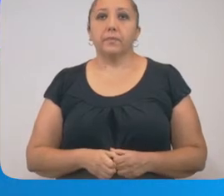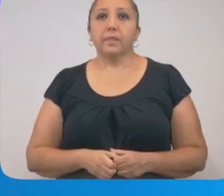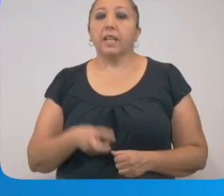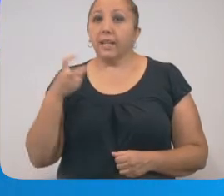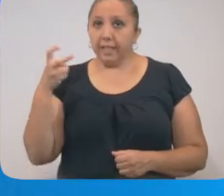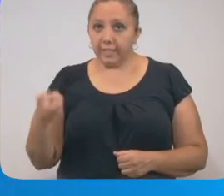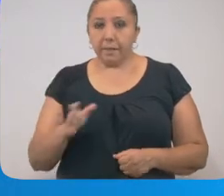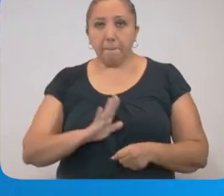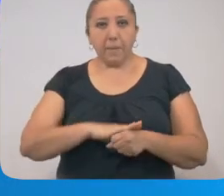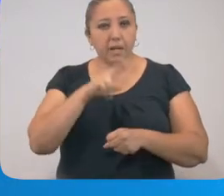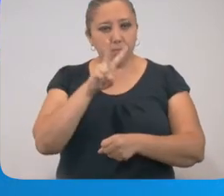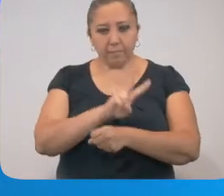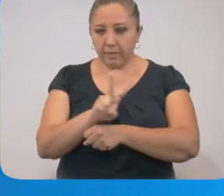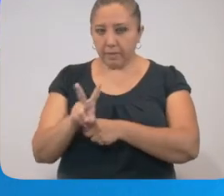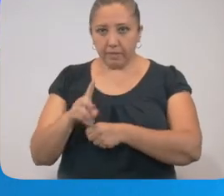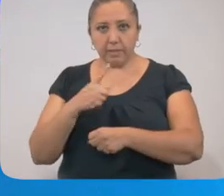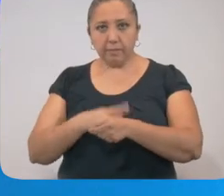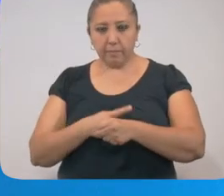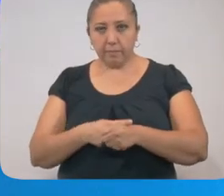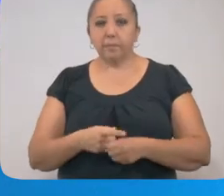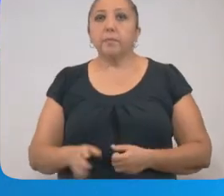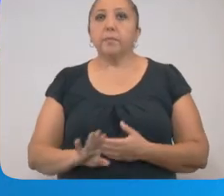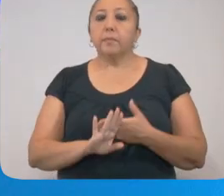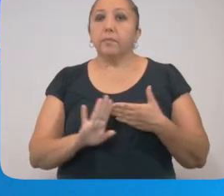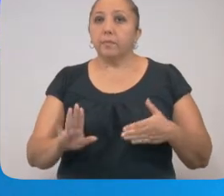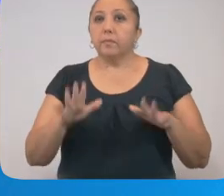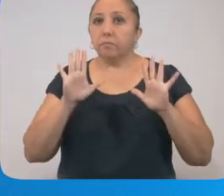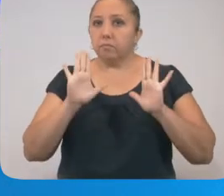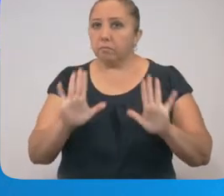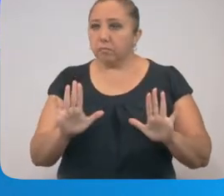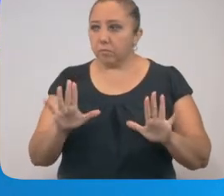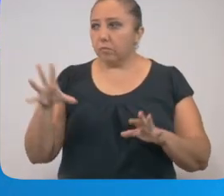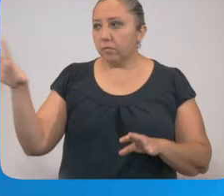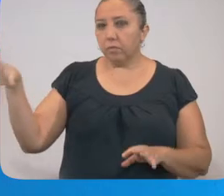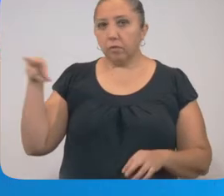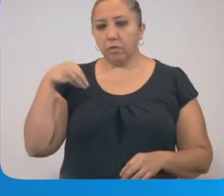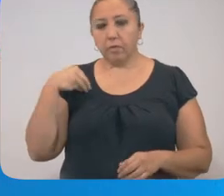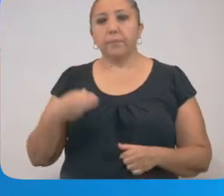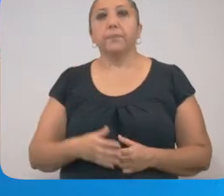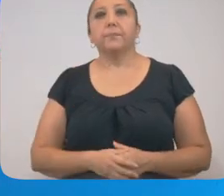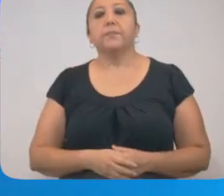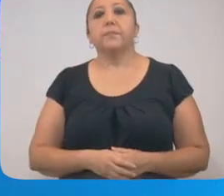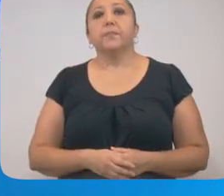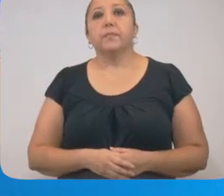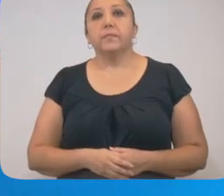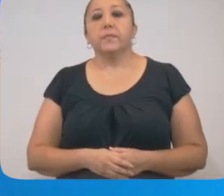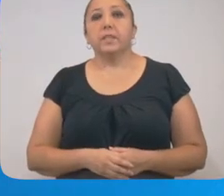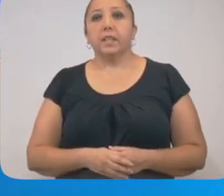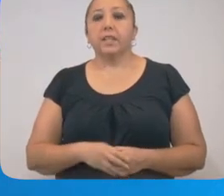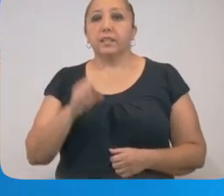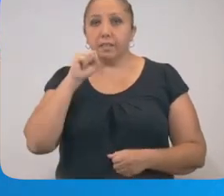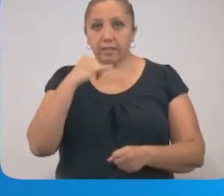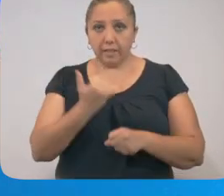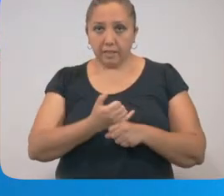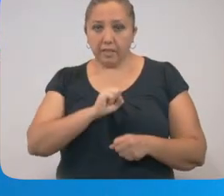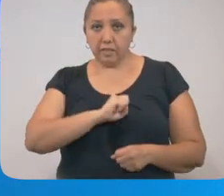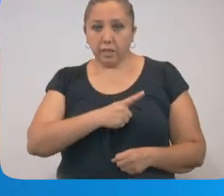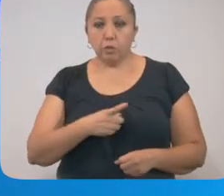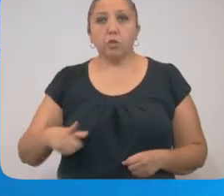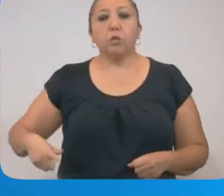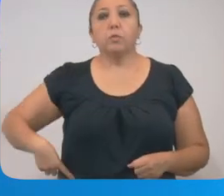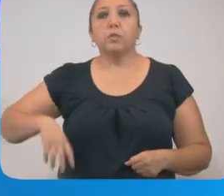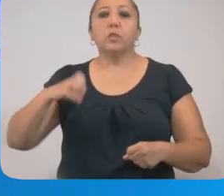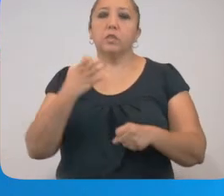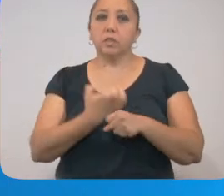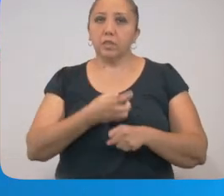Esta mayor vigilancia epidemiológica permitirá cortar oportunamente cadenas de contagio. La Secretaría de Salud del Gobierno